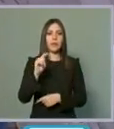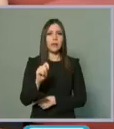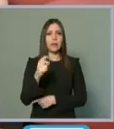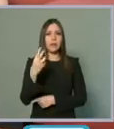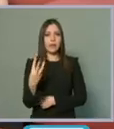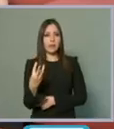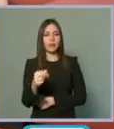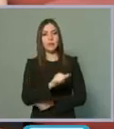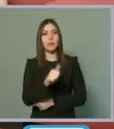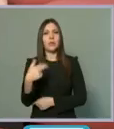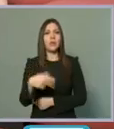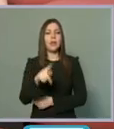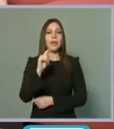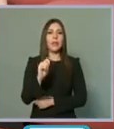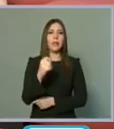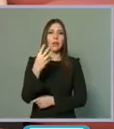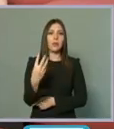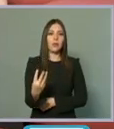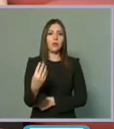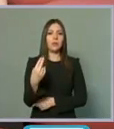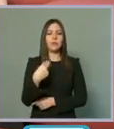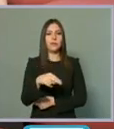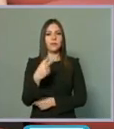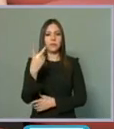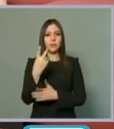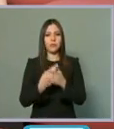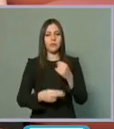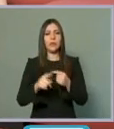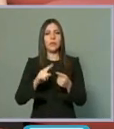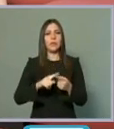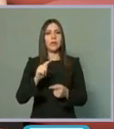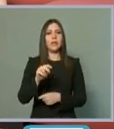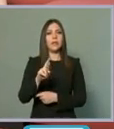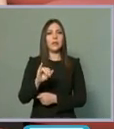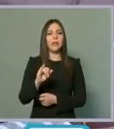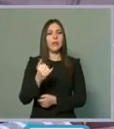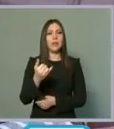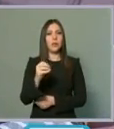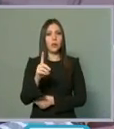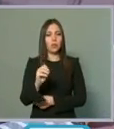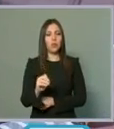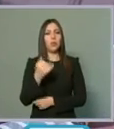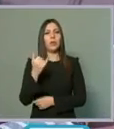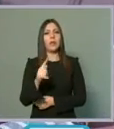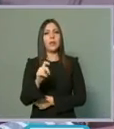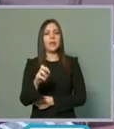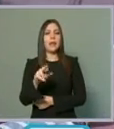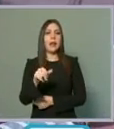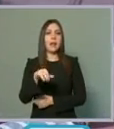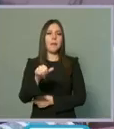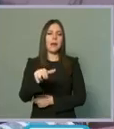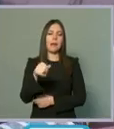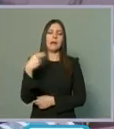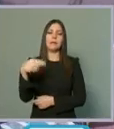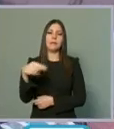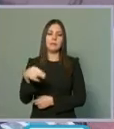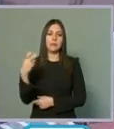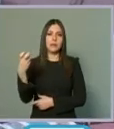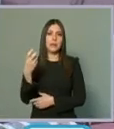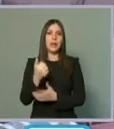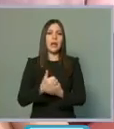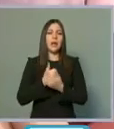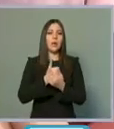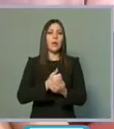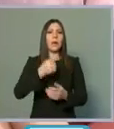y T4, ¿no? Así se les denomina, triiodo y tetraiodotironina. Estas se encargan de estimular la